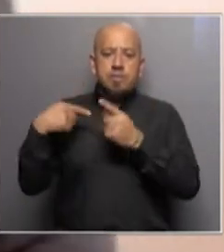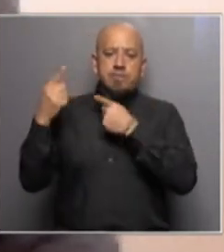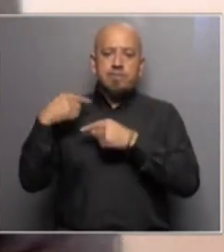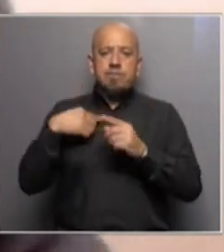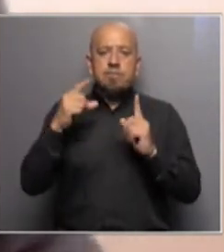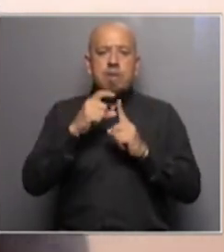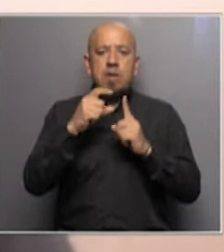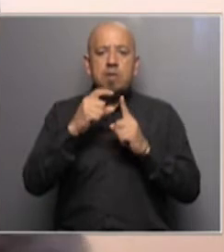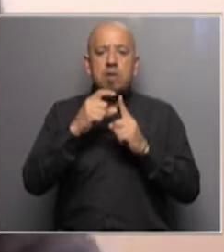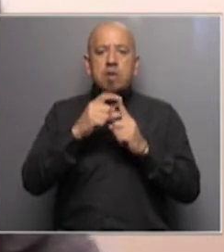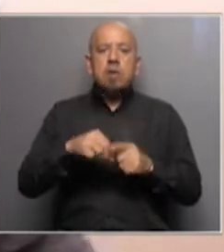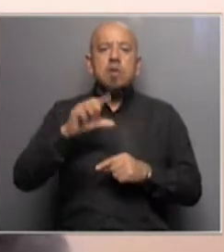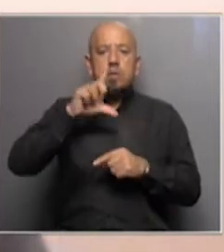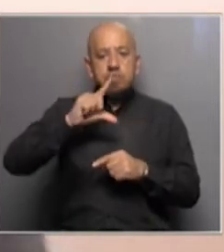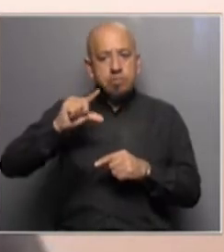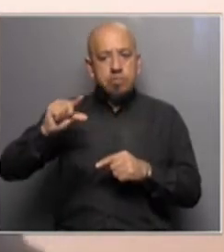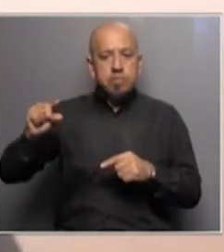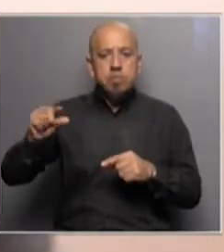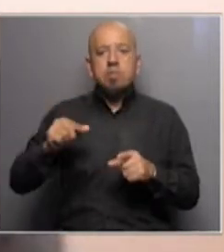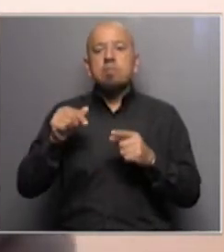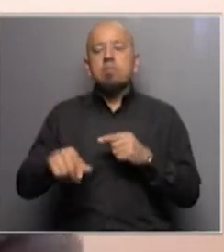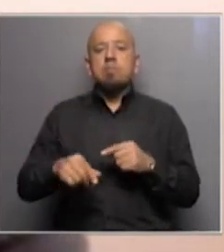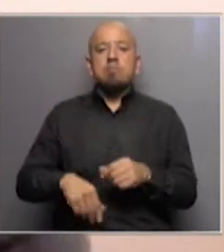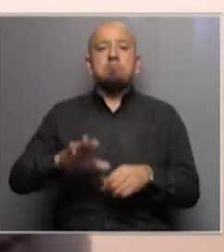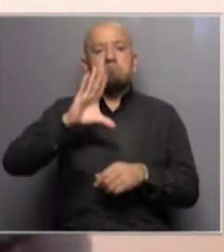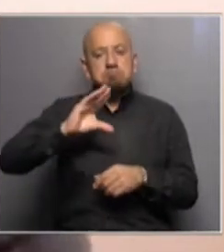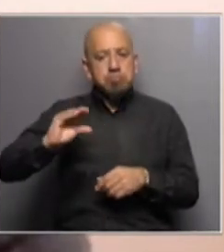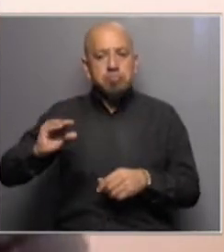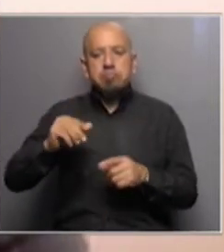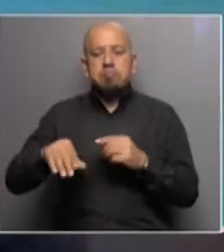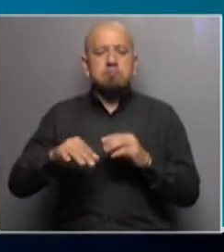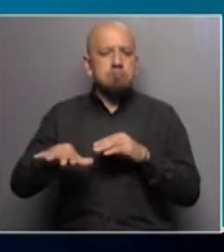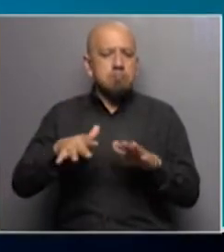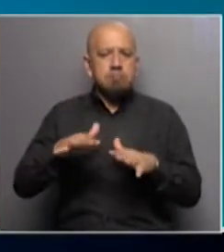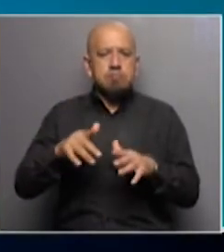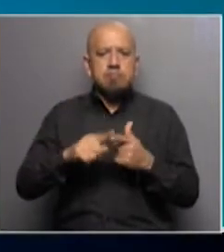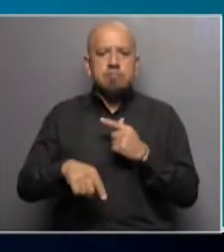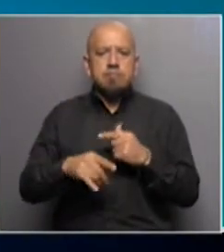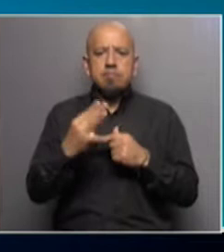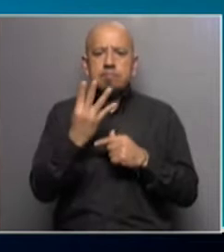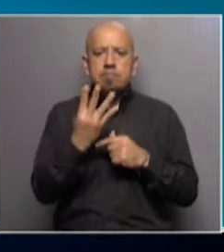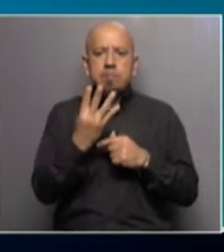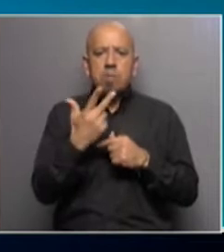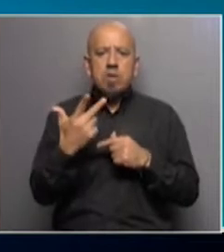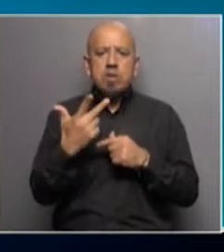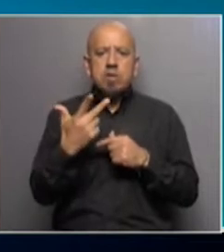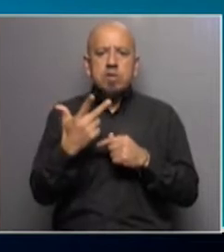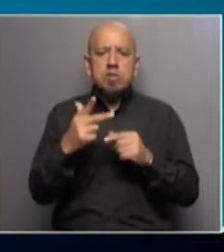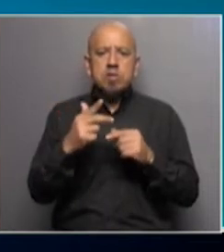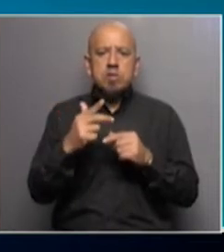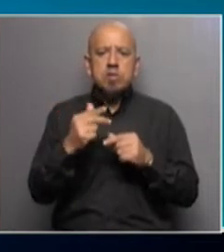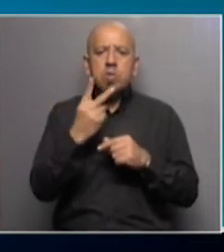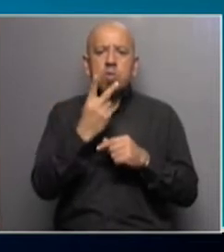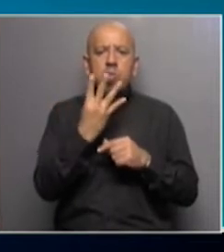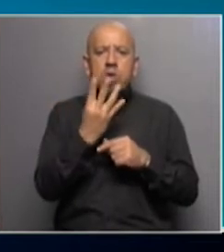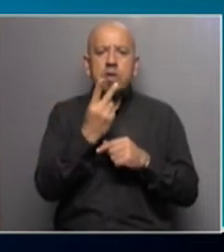dólar acá está bajando. Y hoy, de hecho, el dólar está cotizando en el entorno de 43,6.